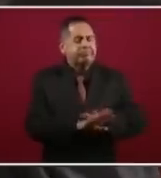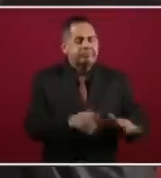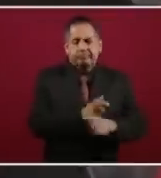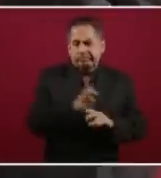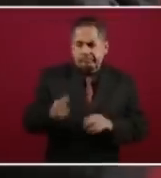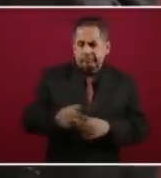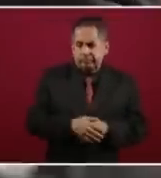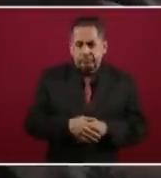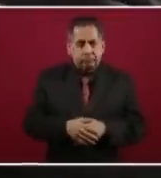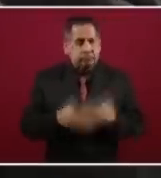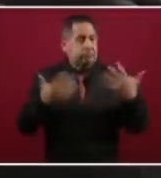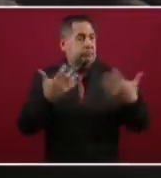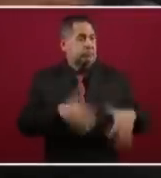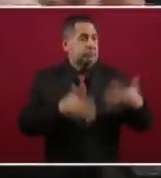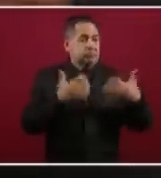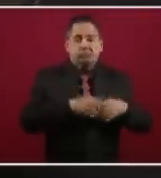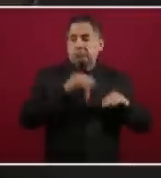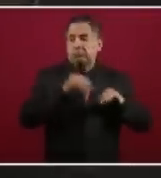crear empresas